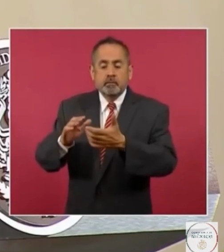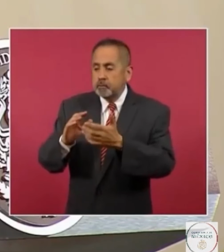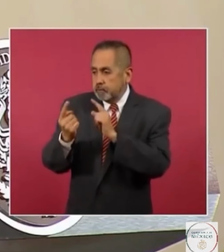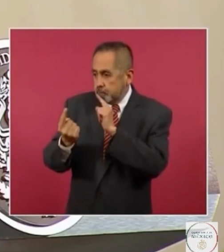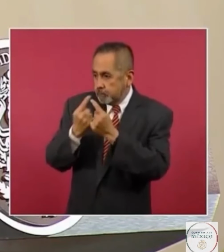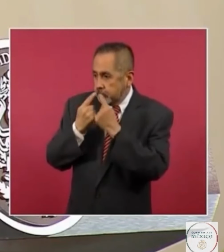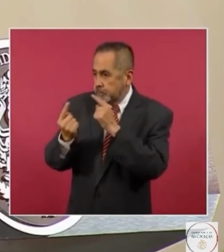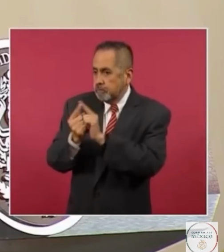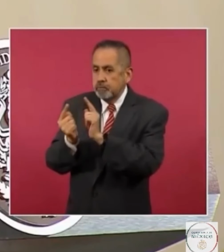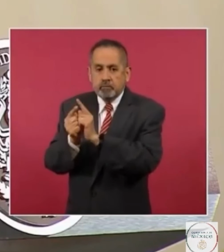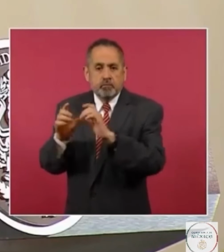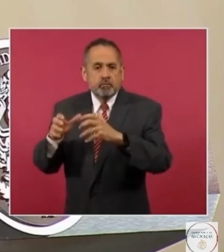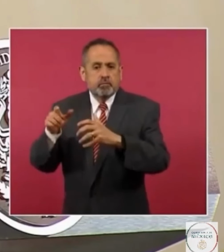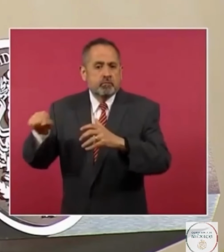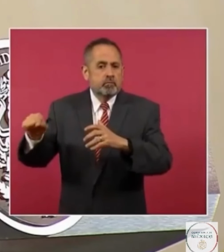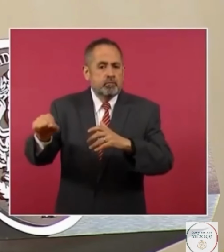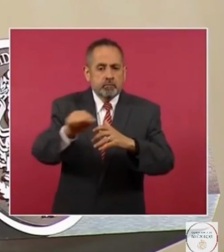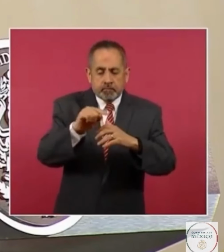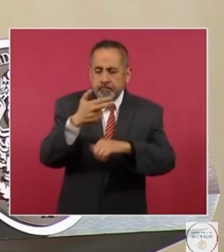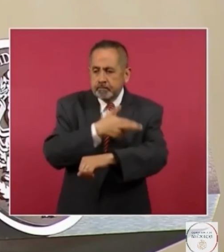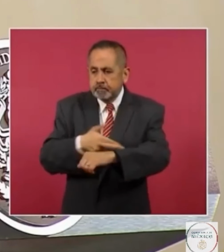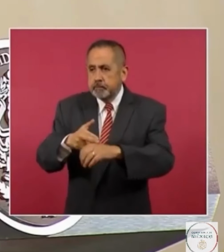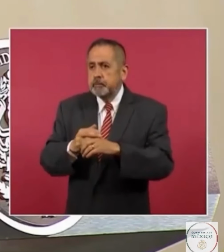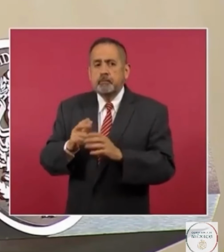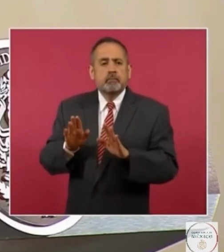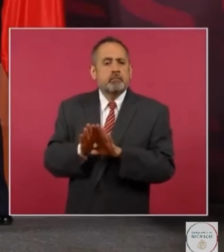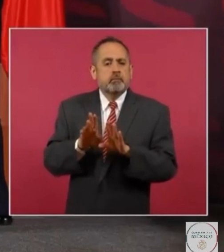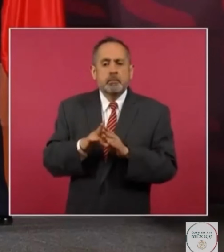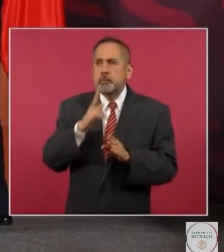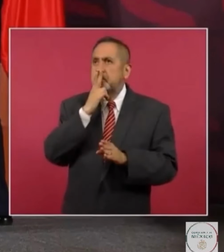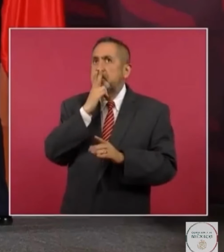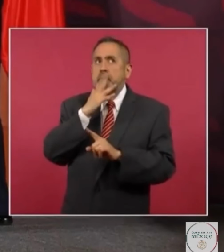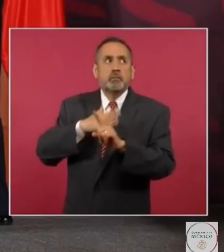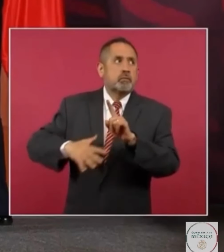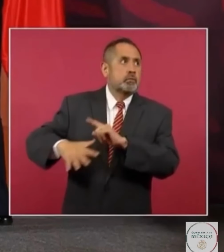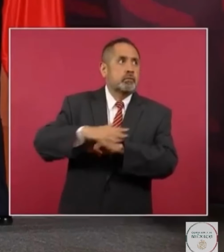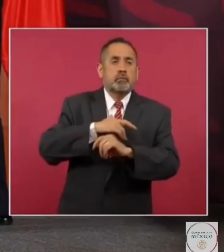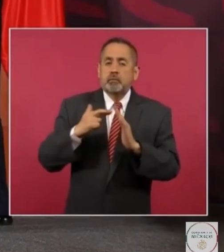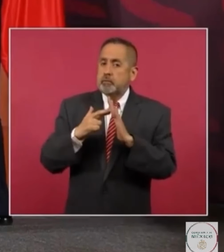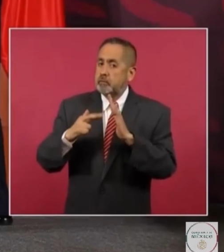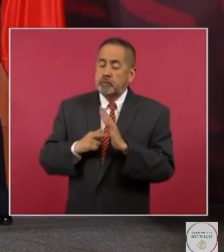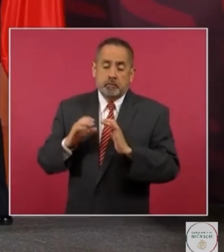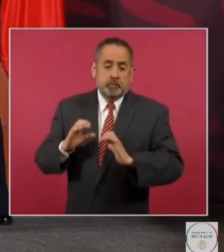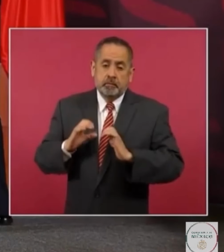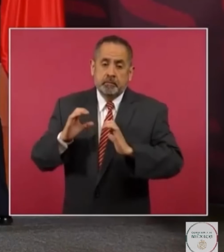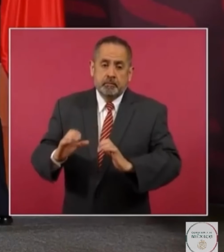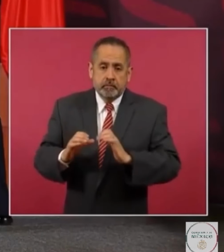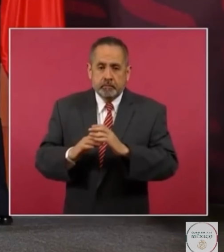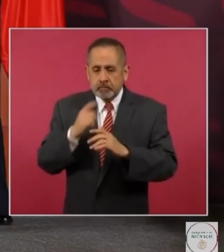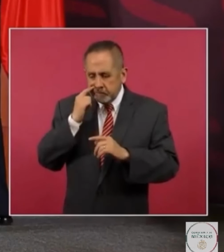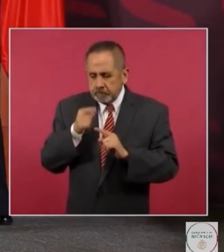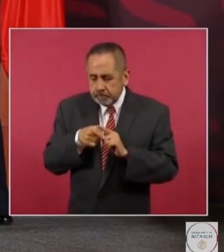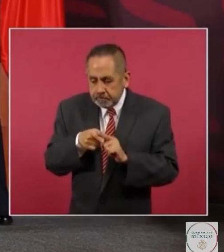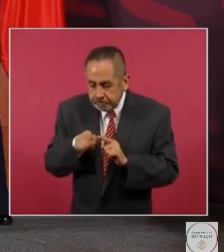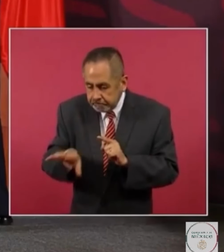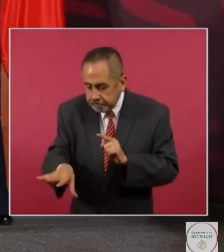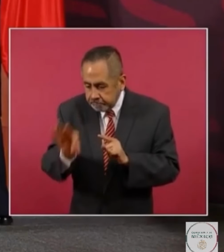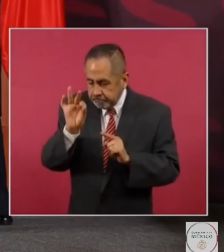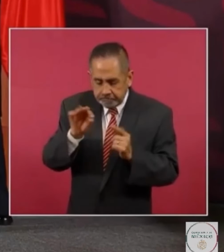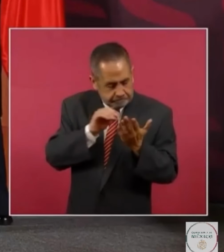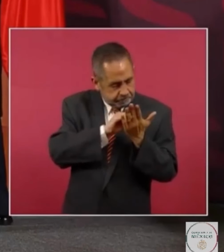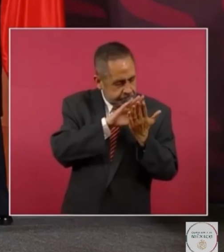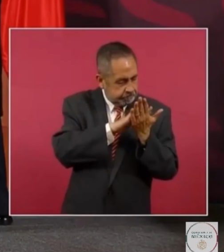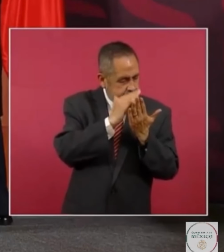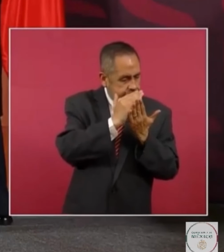entorno y las medidas para cuidar el medio ambiente, la recuperación, registro